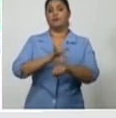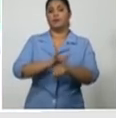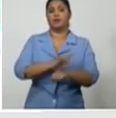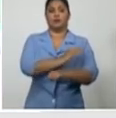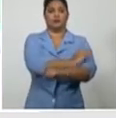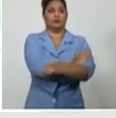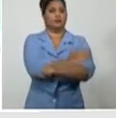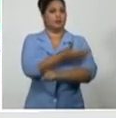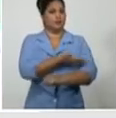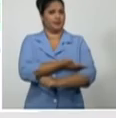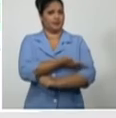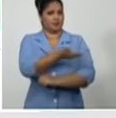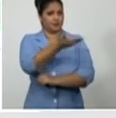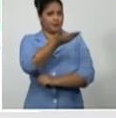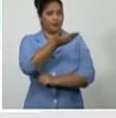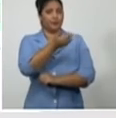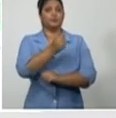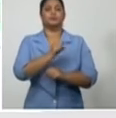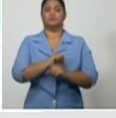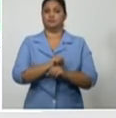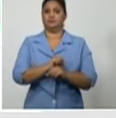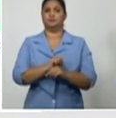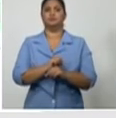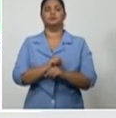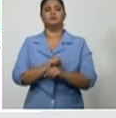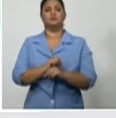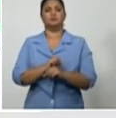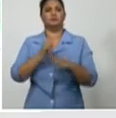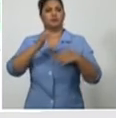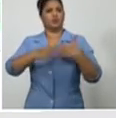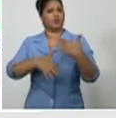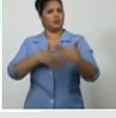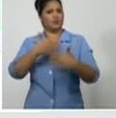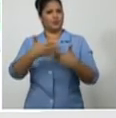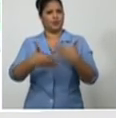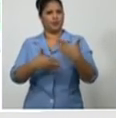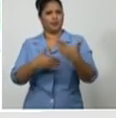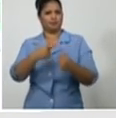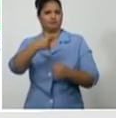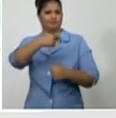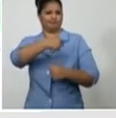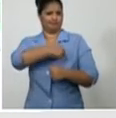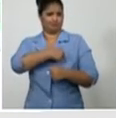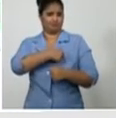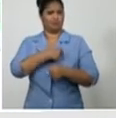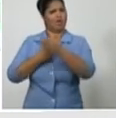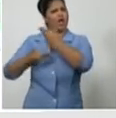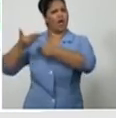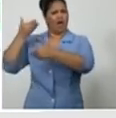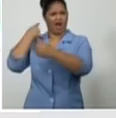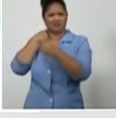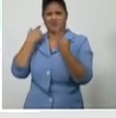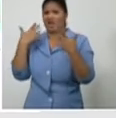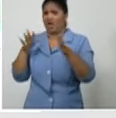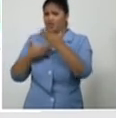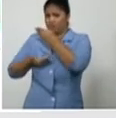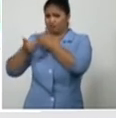hipertensión arterial y un infarto del miocardio que había tenido en el año 2009. Esta